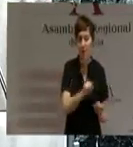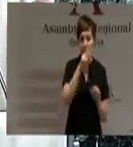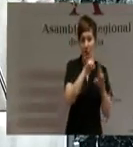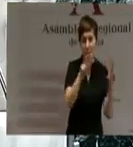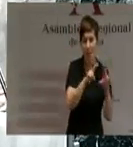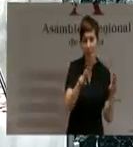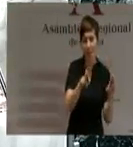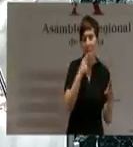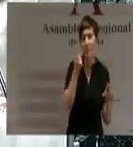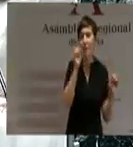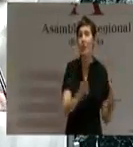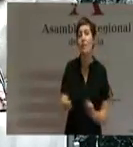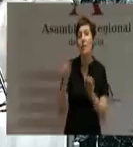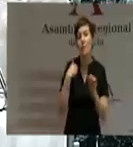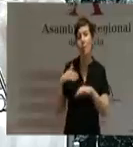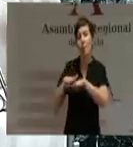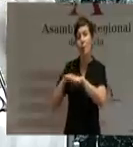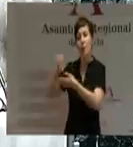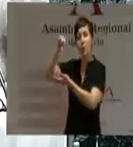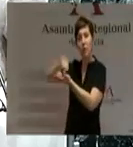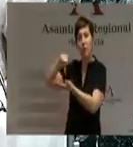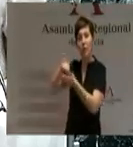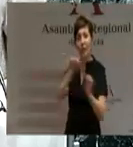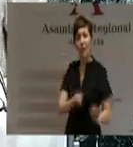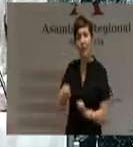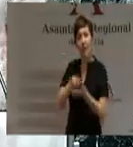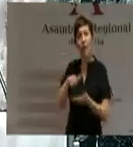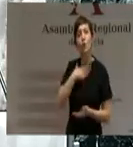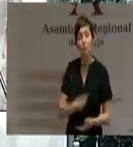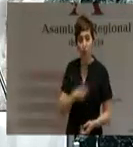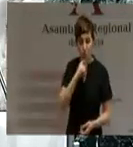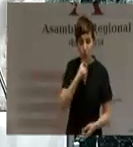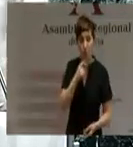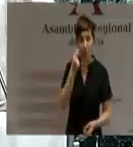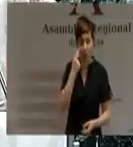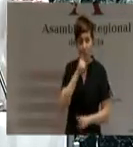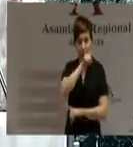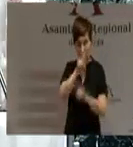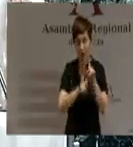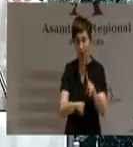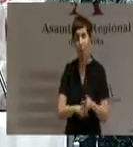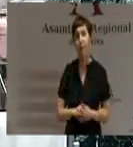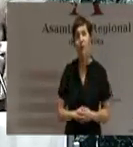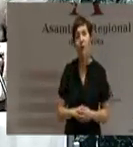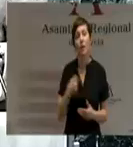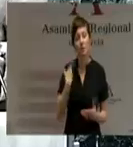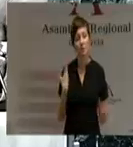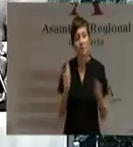de España los intereses de la región? Porque ahí también nos va a encontrar. Pero, claro, nos va a encontrar desde el respeto y desde la